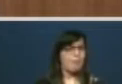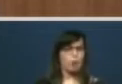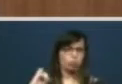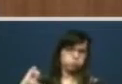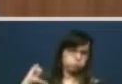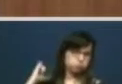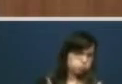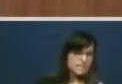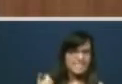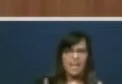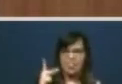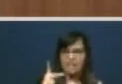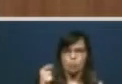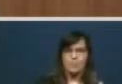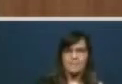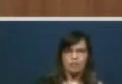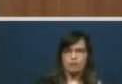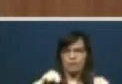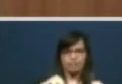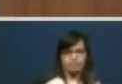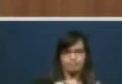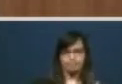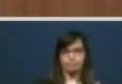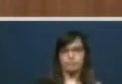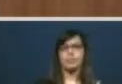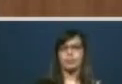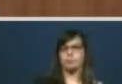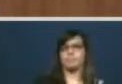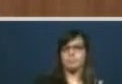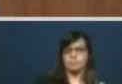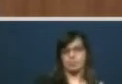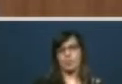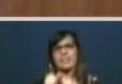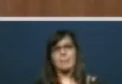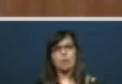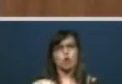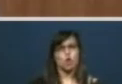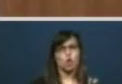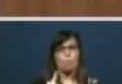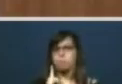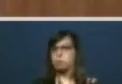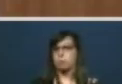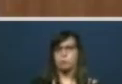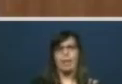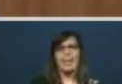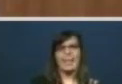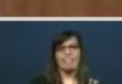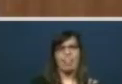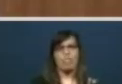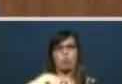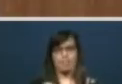perdido derecho a prestaciones fuimos una de las primeras comunidades en poner en marcha la renta de ciudadanía